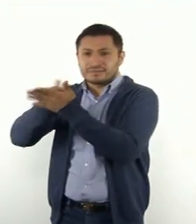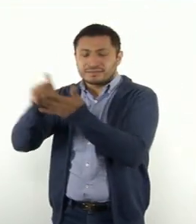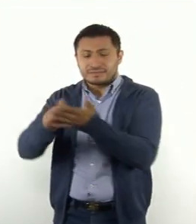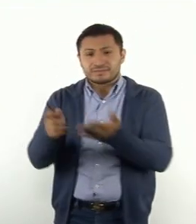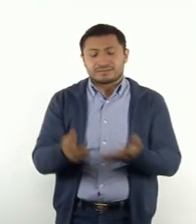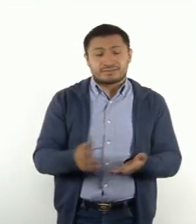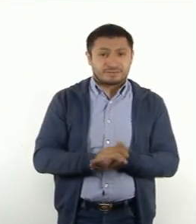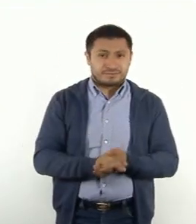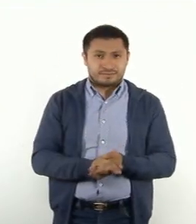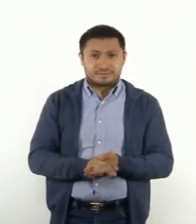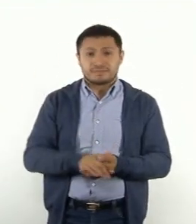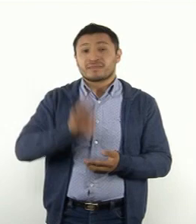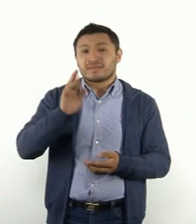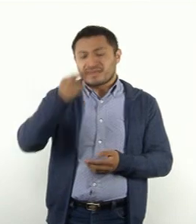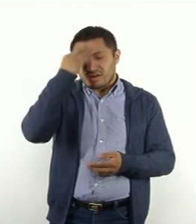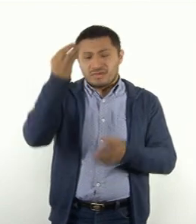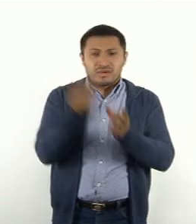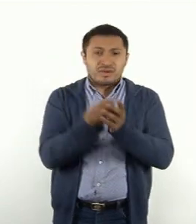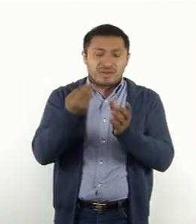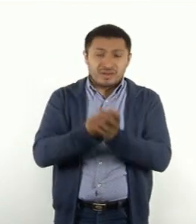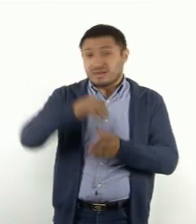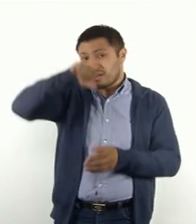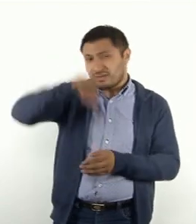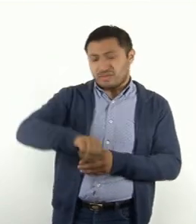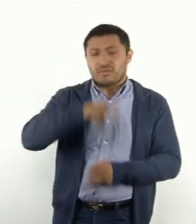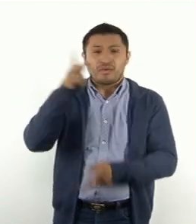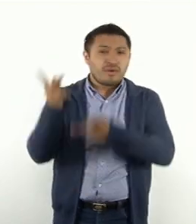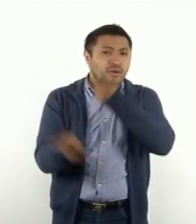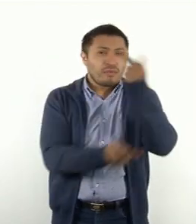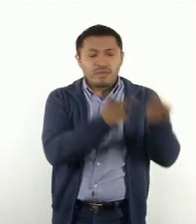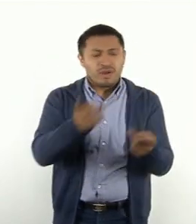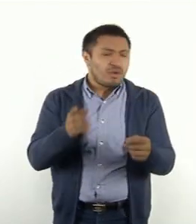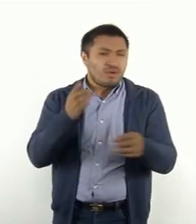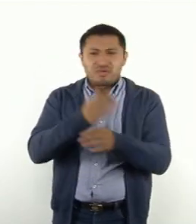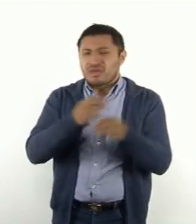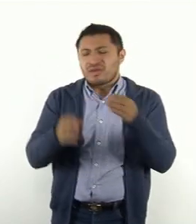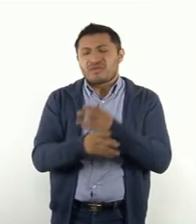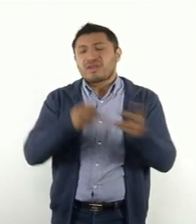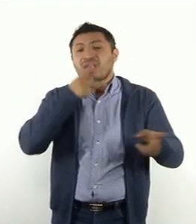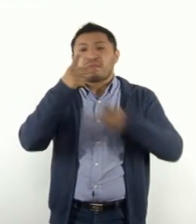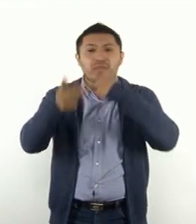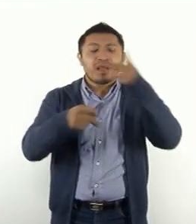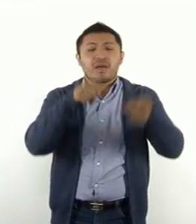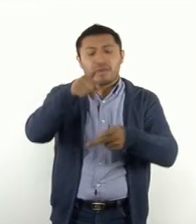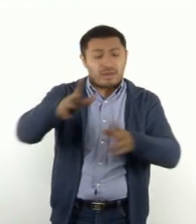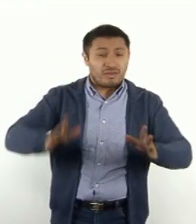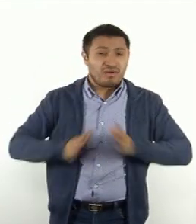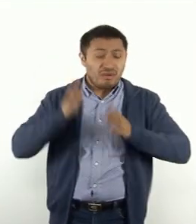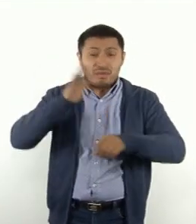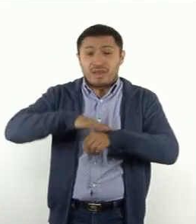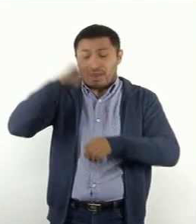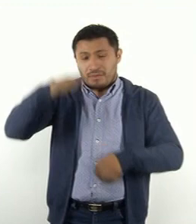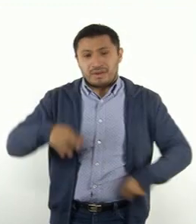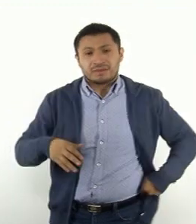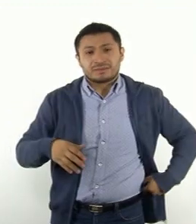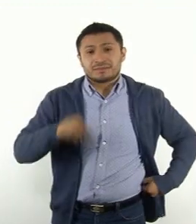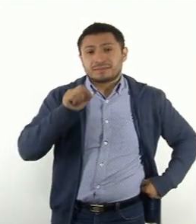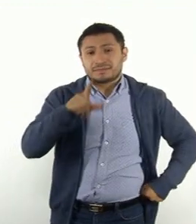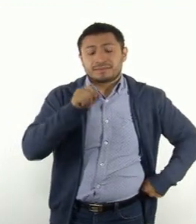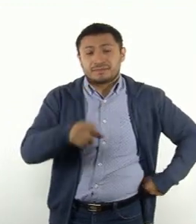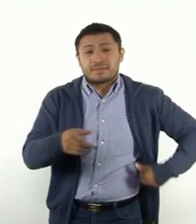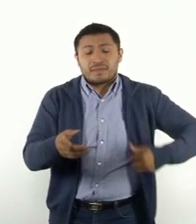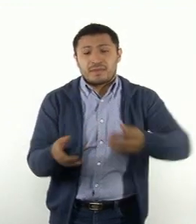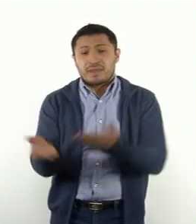en la sesión, las preguntas y frases que más les hayan impactado. También comenten sus conclusiones con